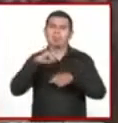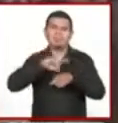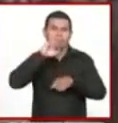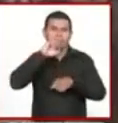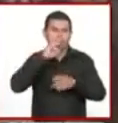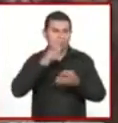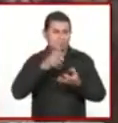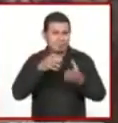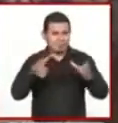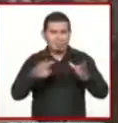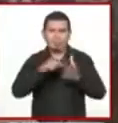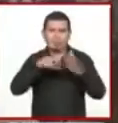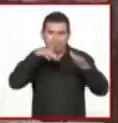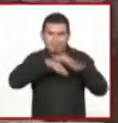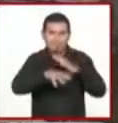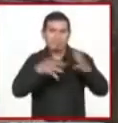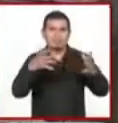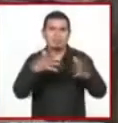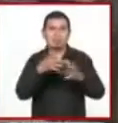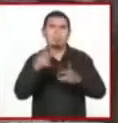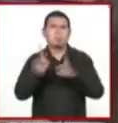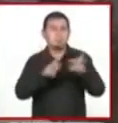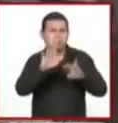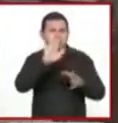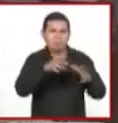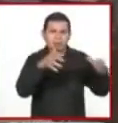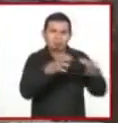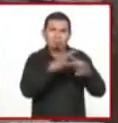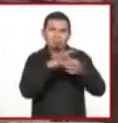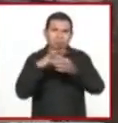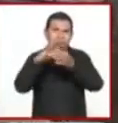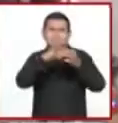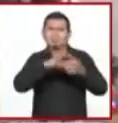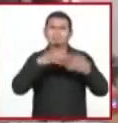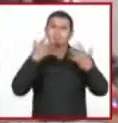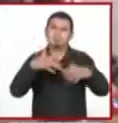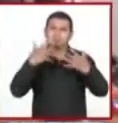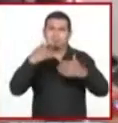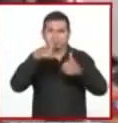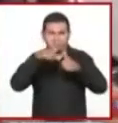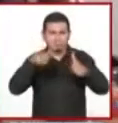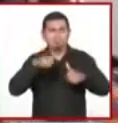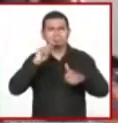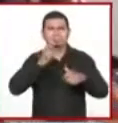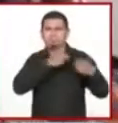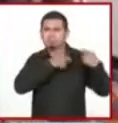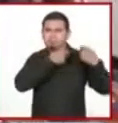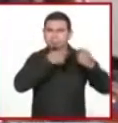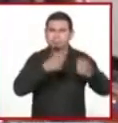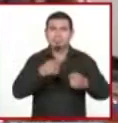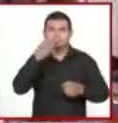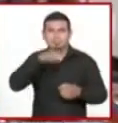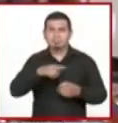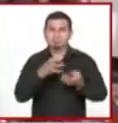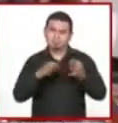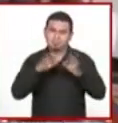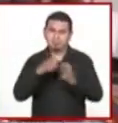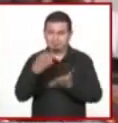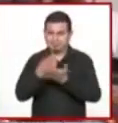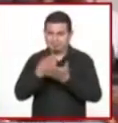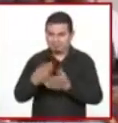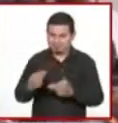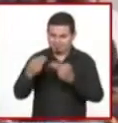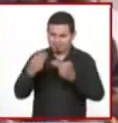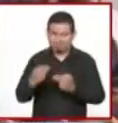las Madres en este espacio comunitario solidario de sanación y arte tradicional para mantener la